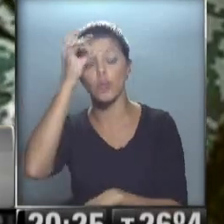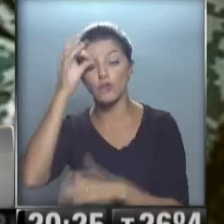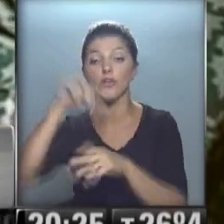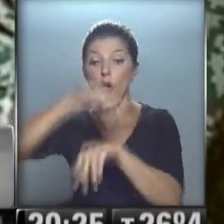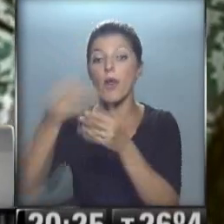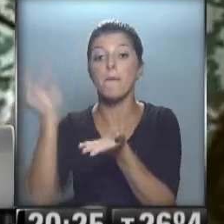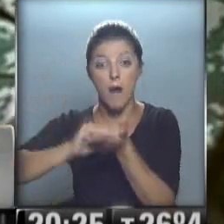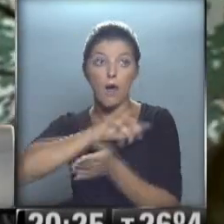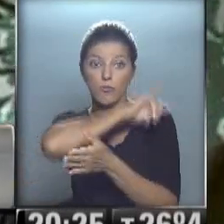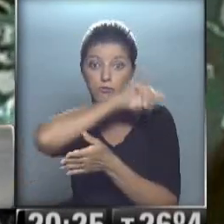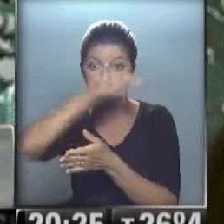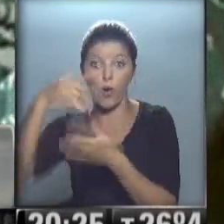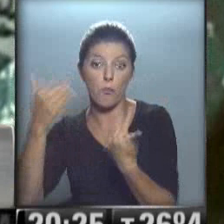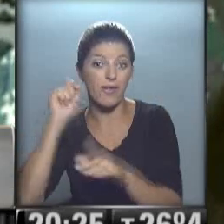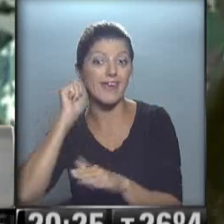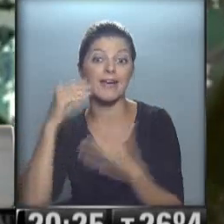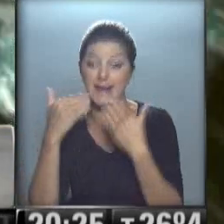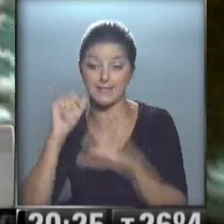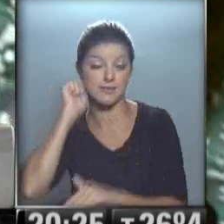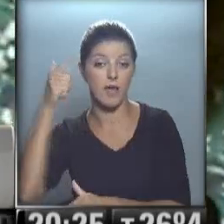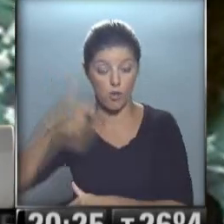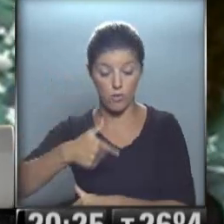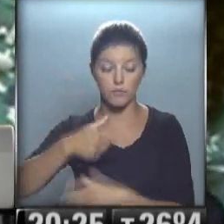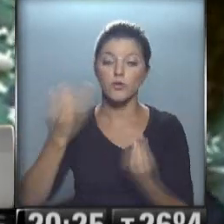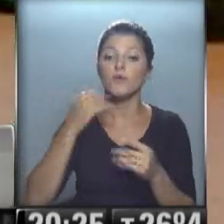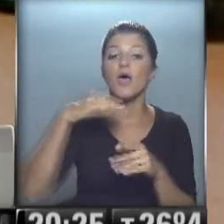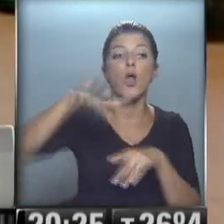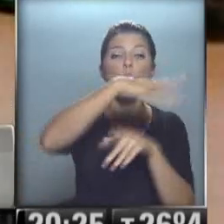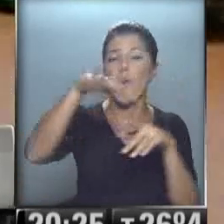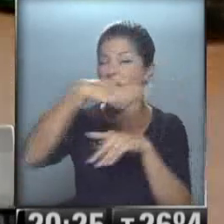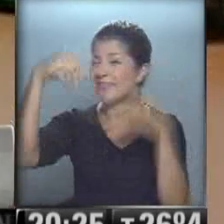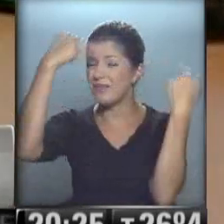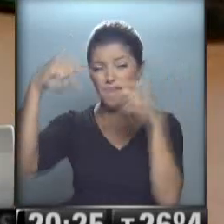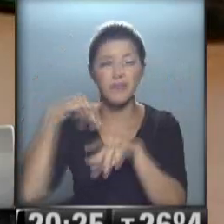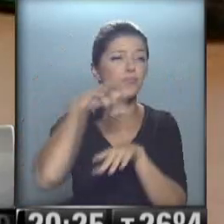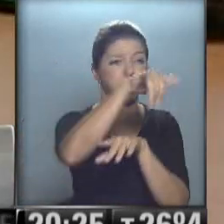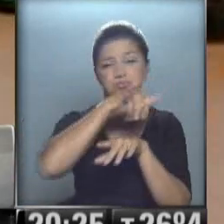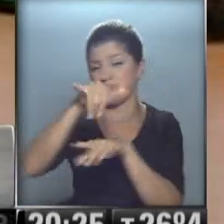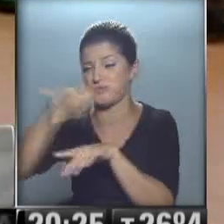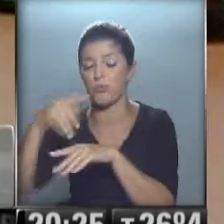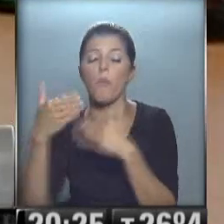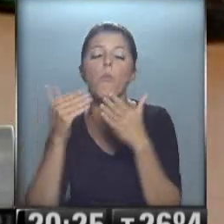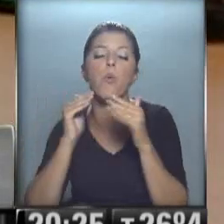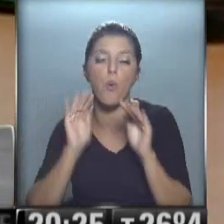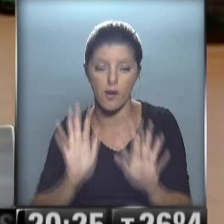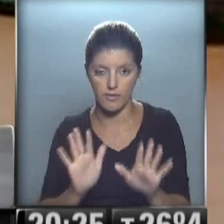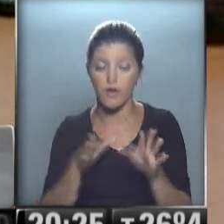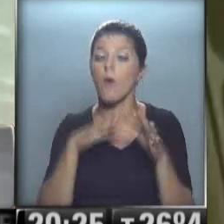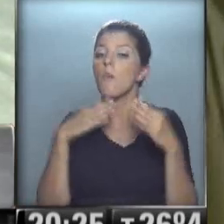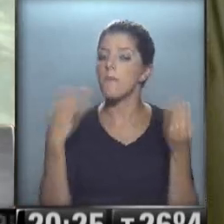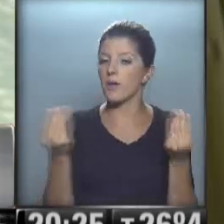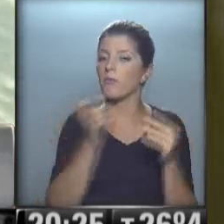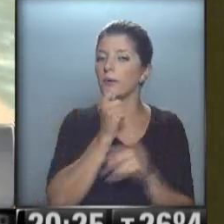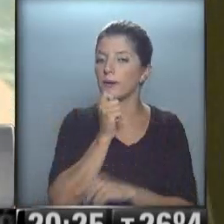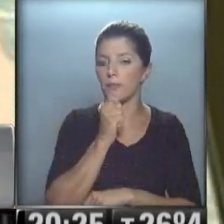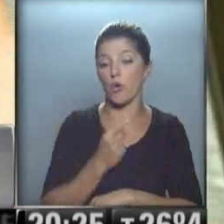podría ir a innumerables destinos. Uh-huh. Es raro, sí, que nadie dé aviso de que recibe un